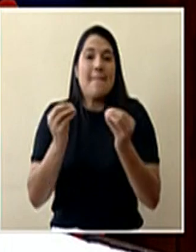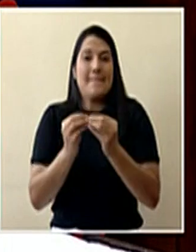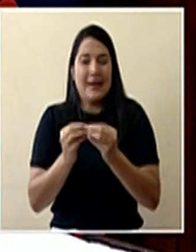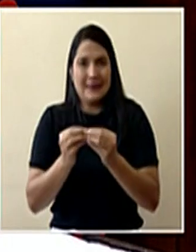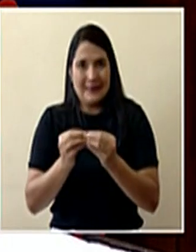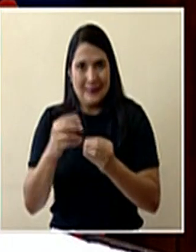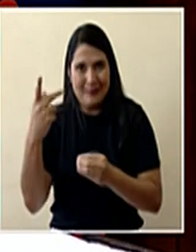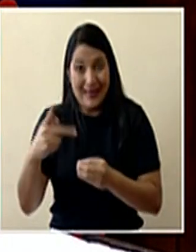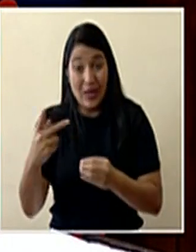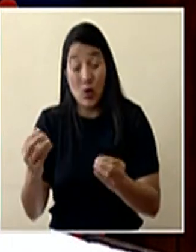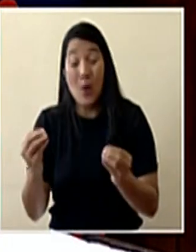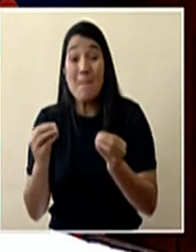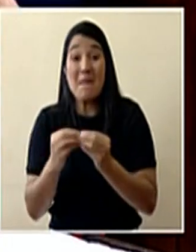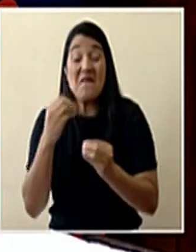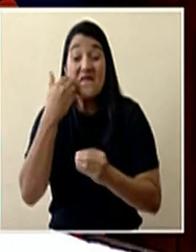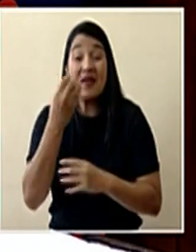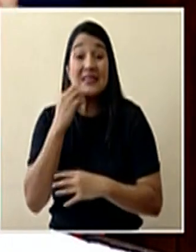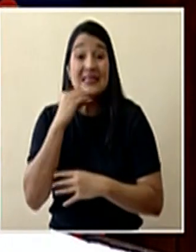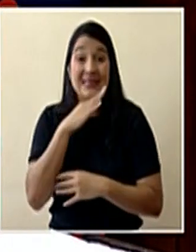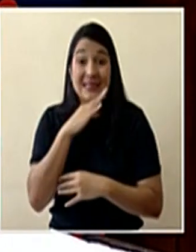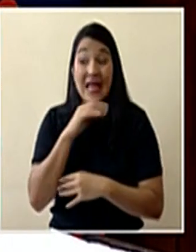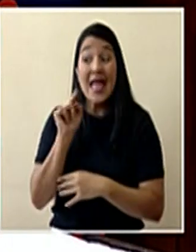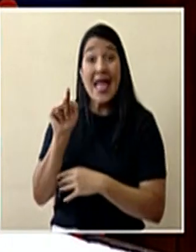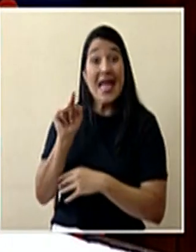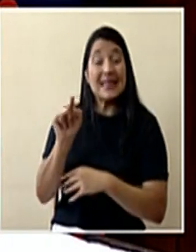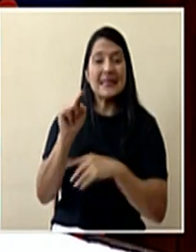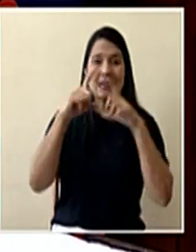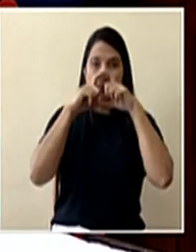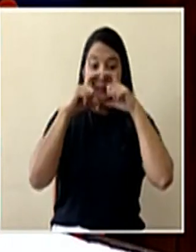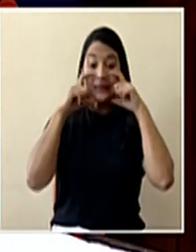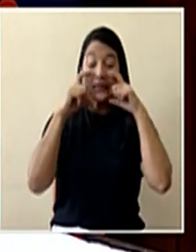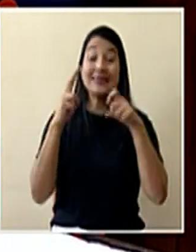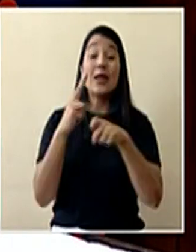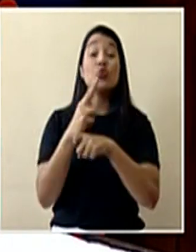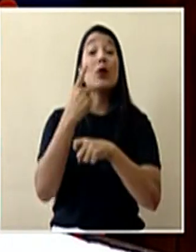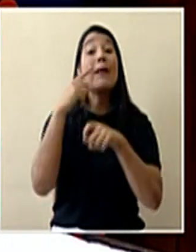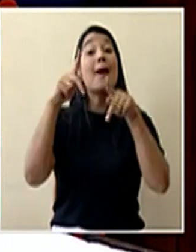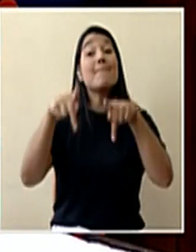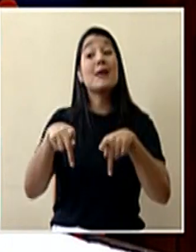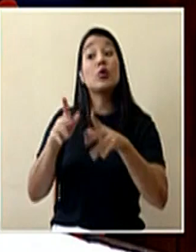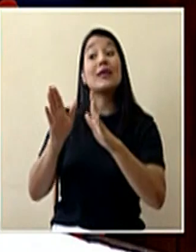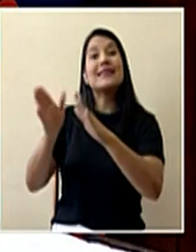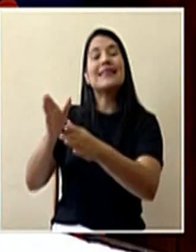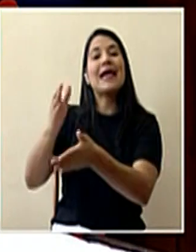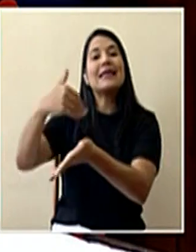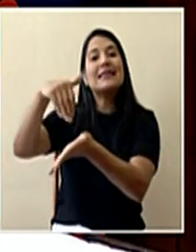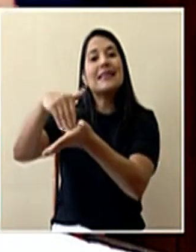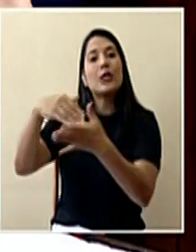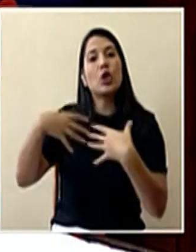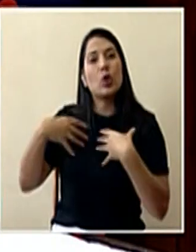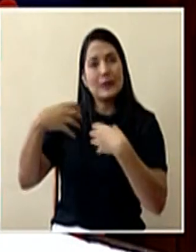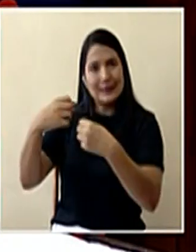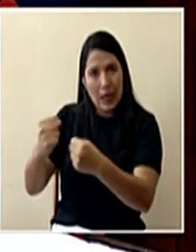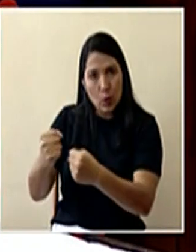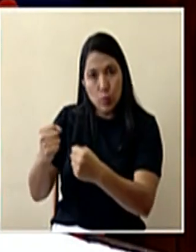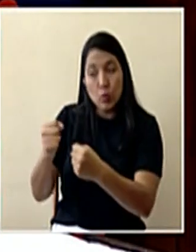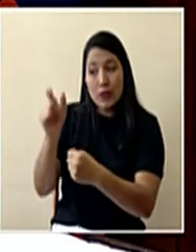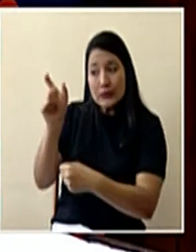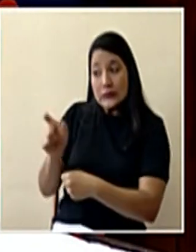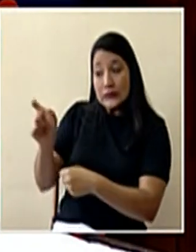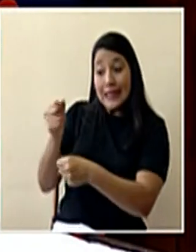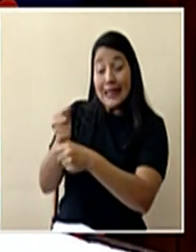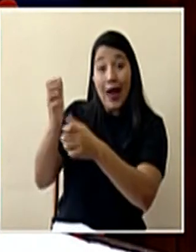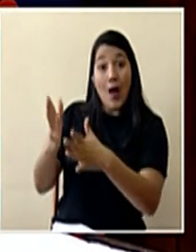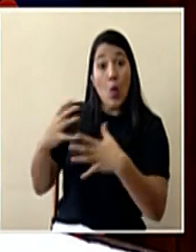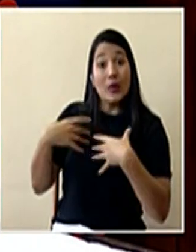para personal de salud que está en contacto con pacientes respiratorios o con pacientes, y para familiares de pacientes respiratorios o